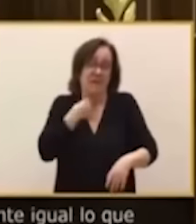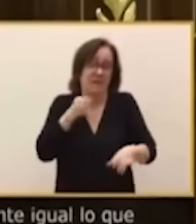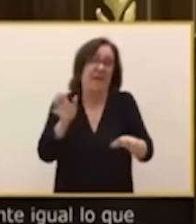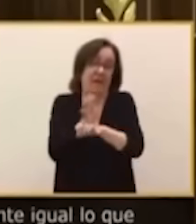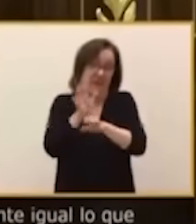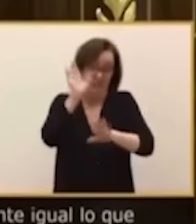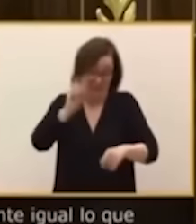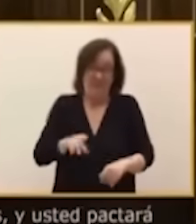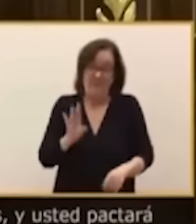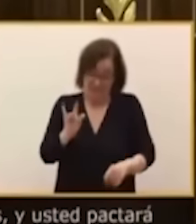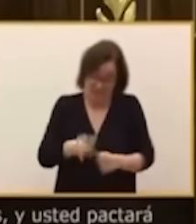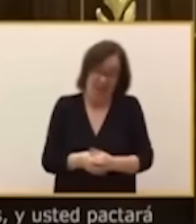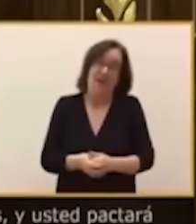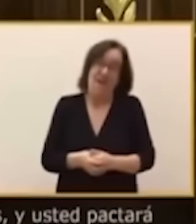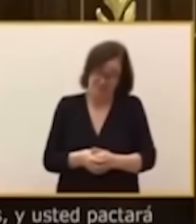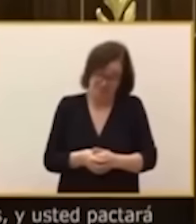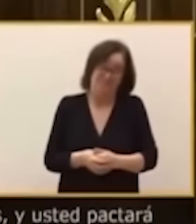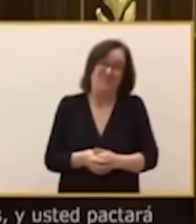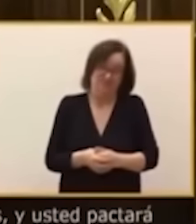Sí.